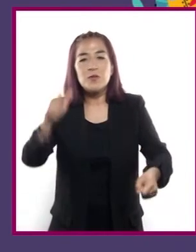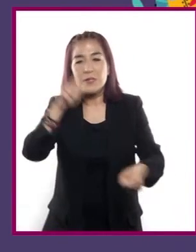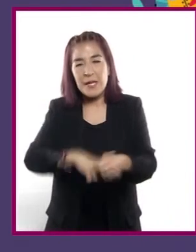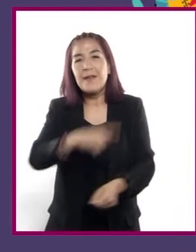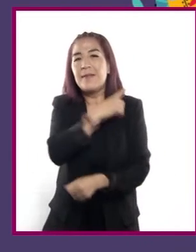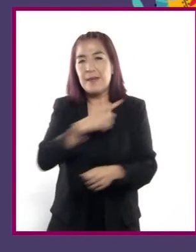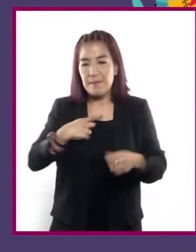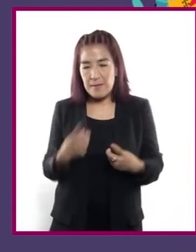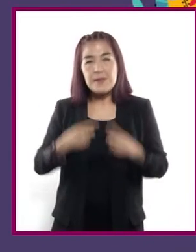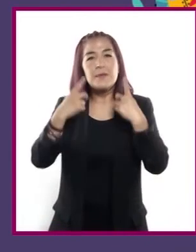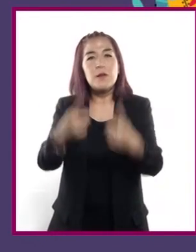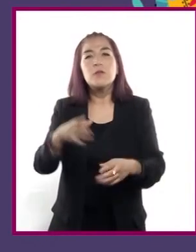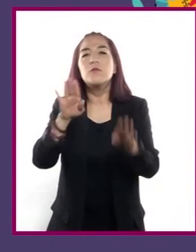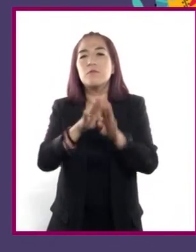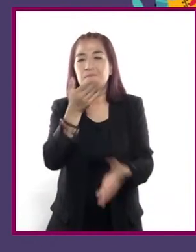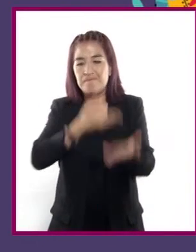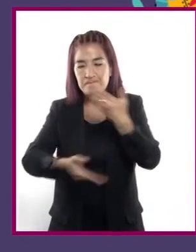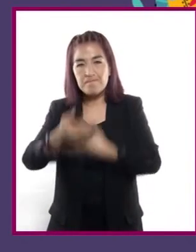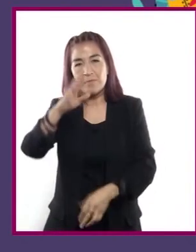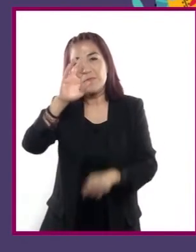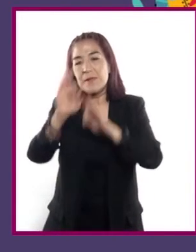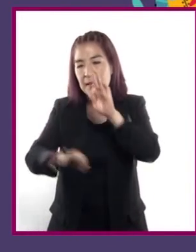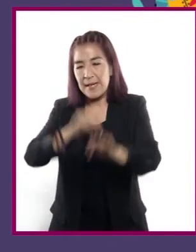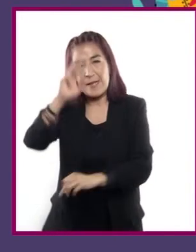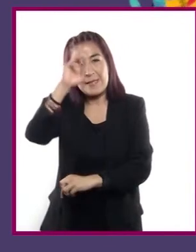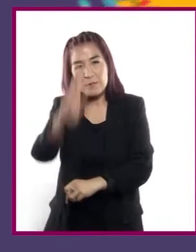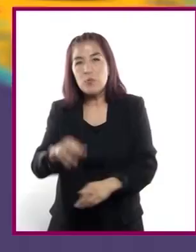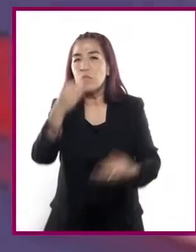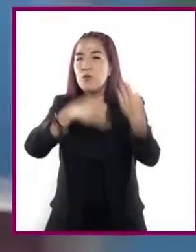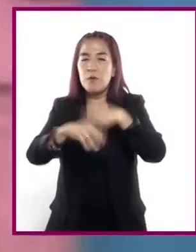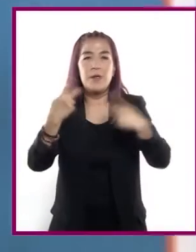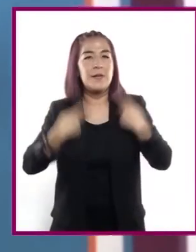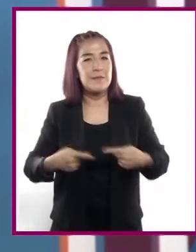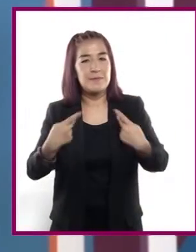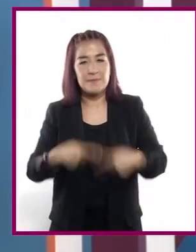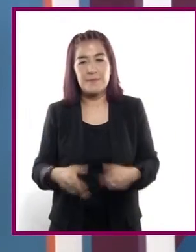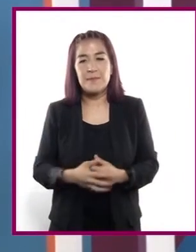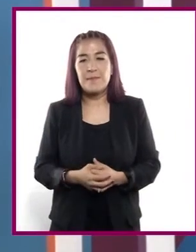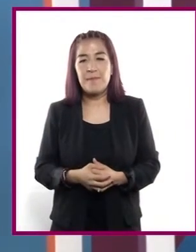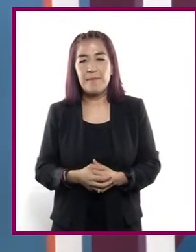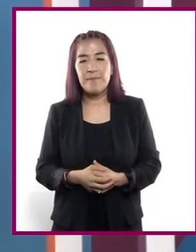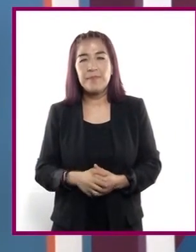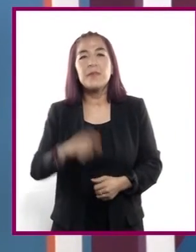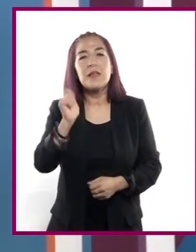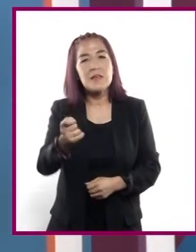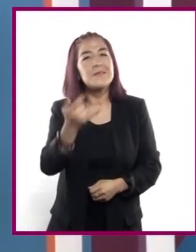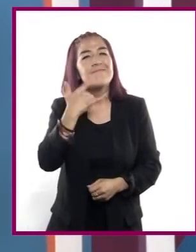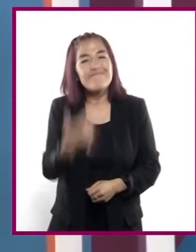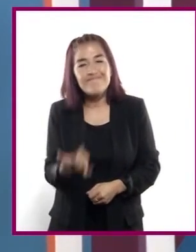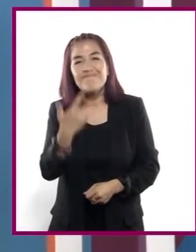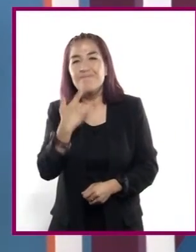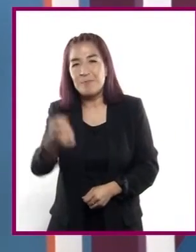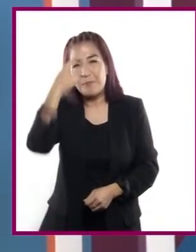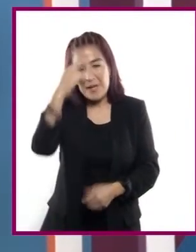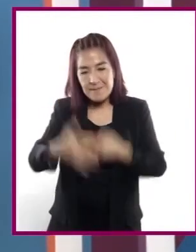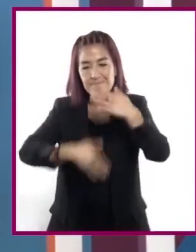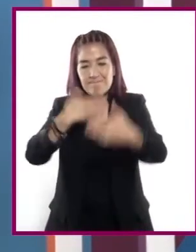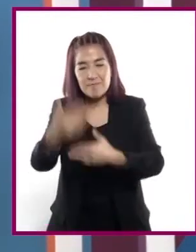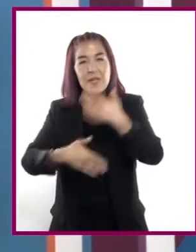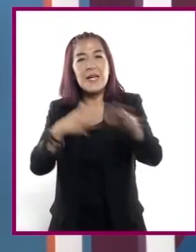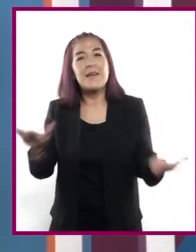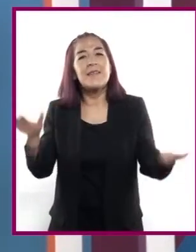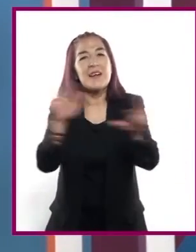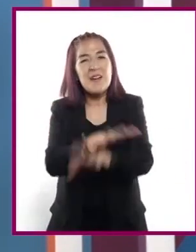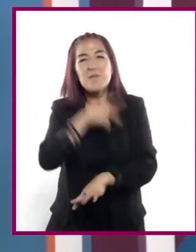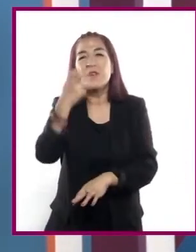debe garantizar un trato digno para todos los seres humanos, que lucha todos los días por erradicar